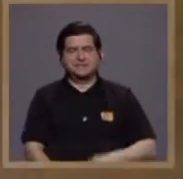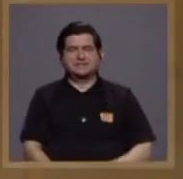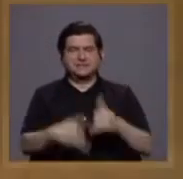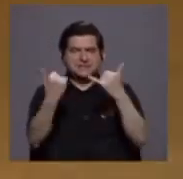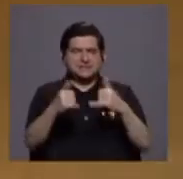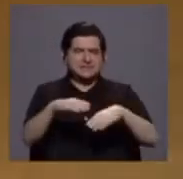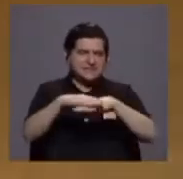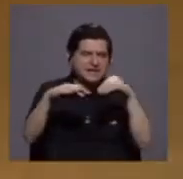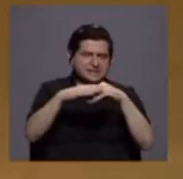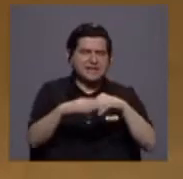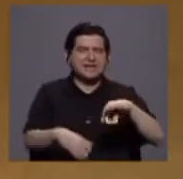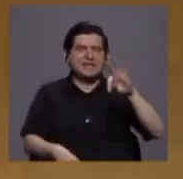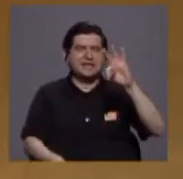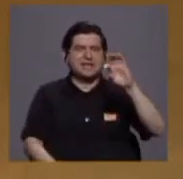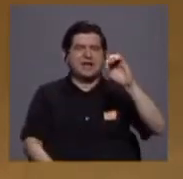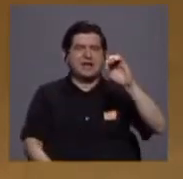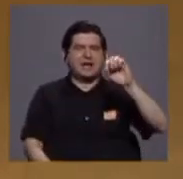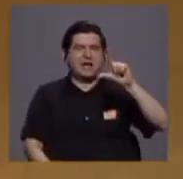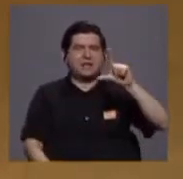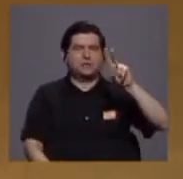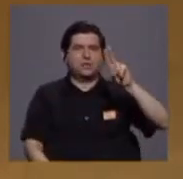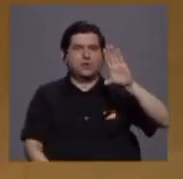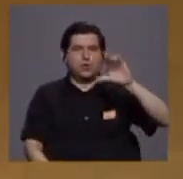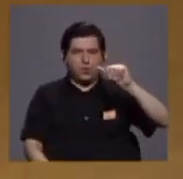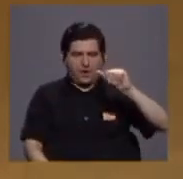Toluca, creo que es donde queda el CIDE,